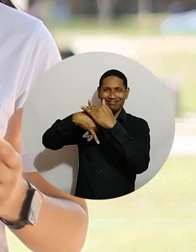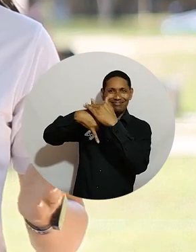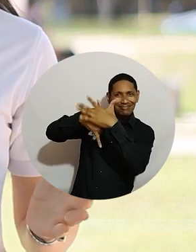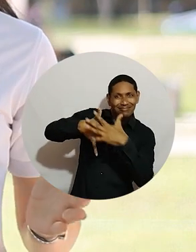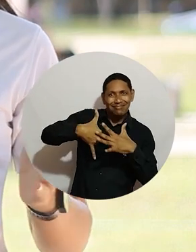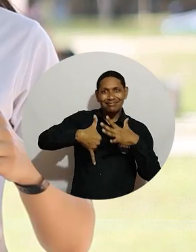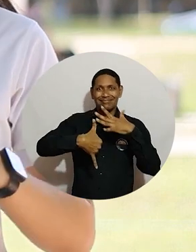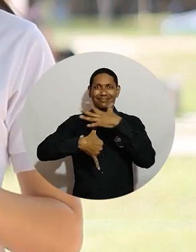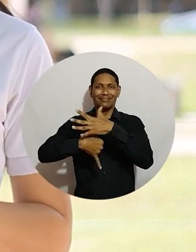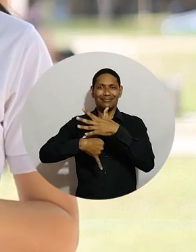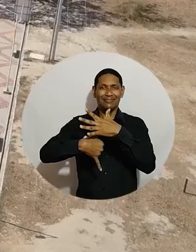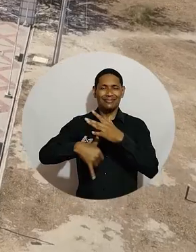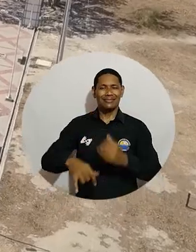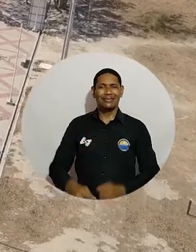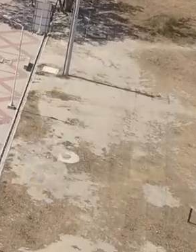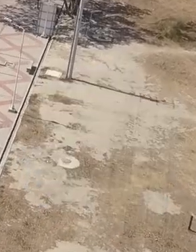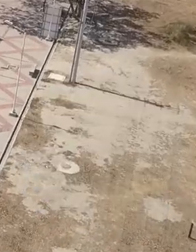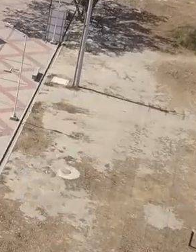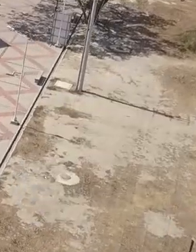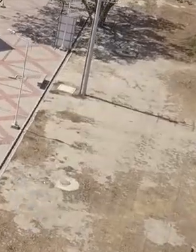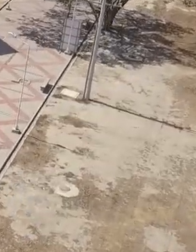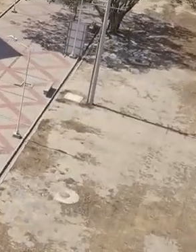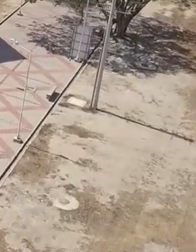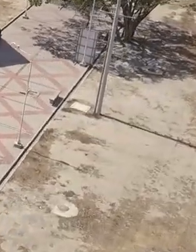cultural de nuestro territorio.